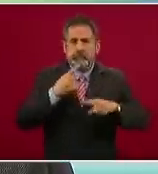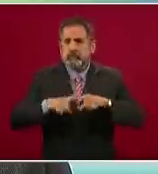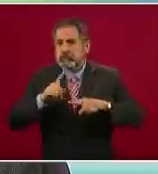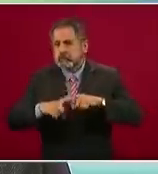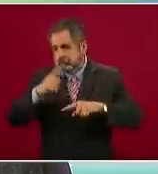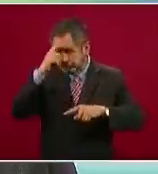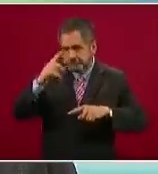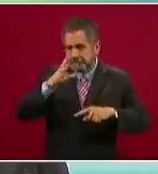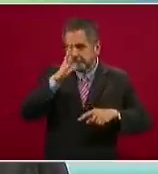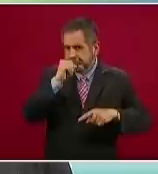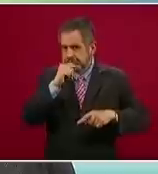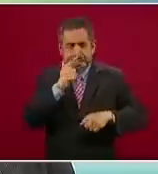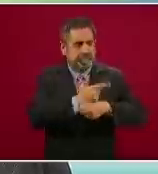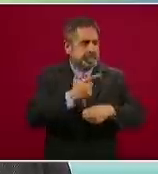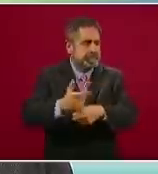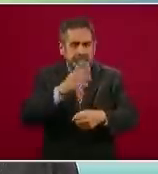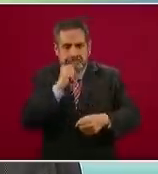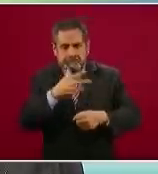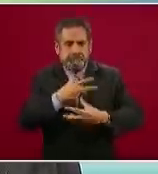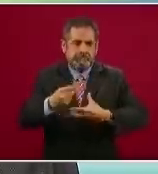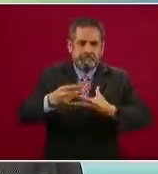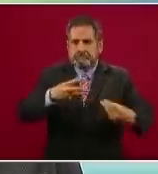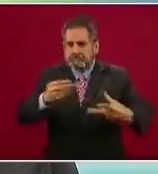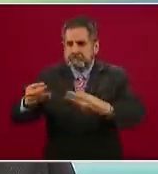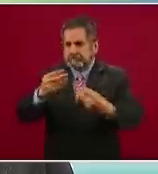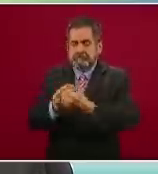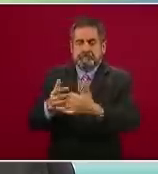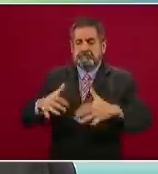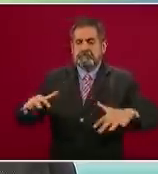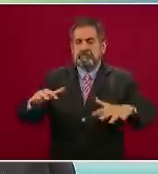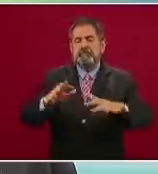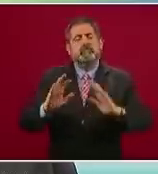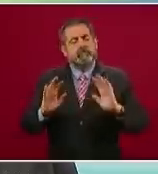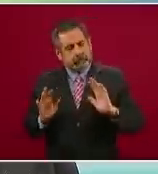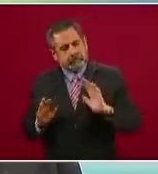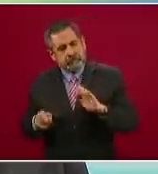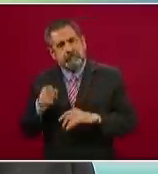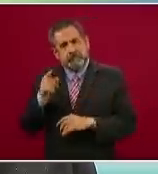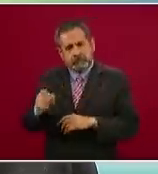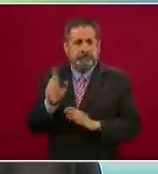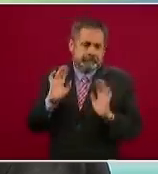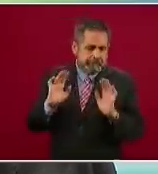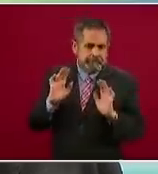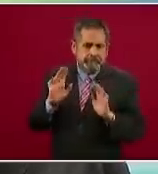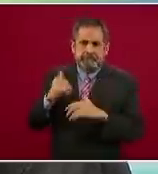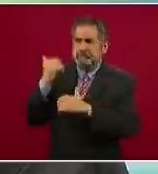de transmisión y cobra una mayor relevancia este tema de la